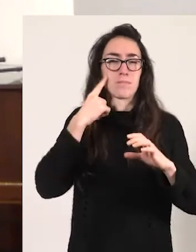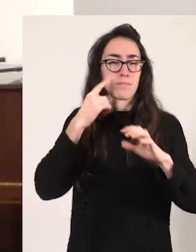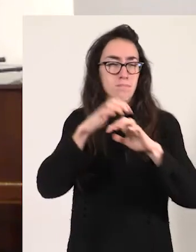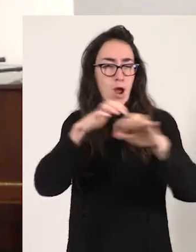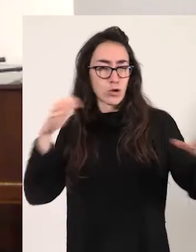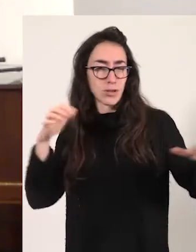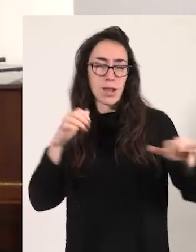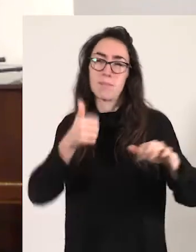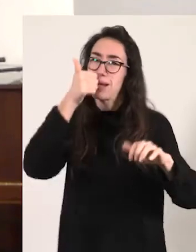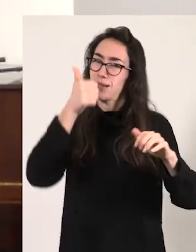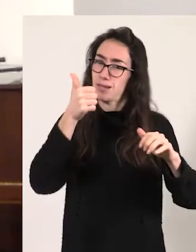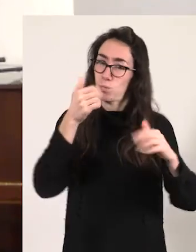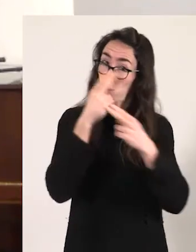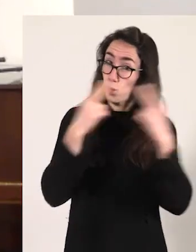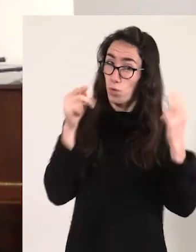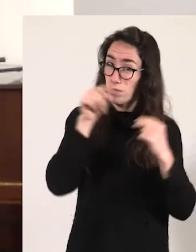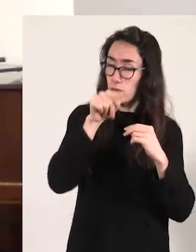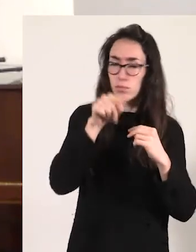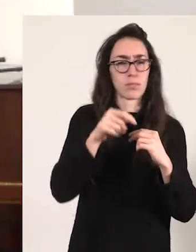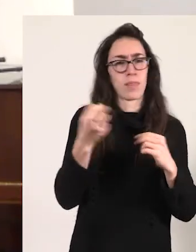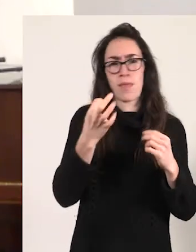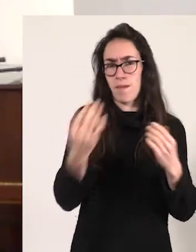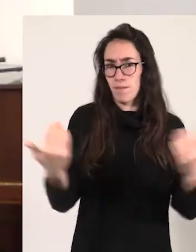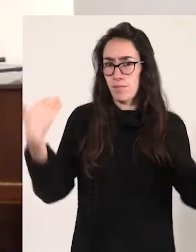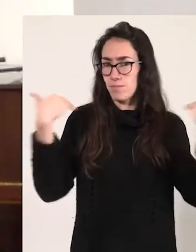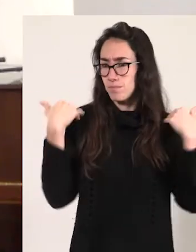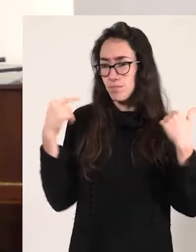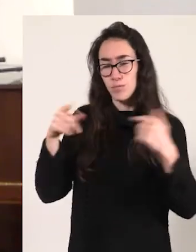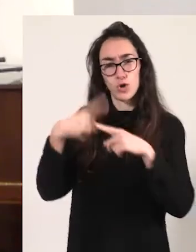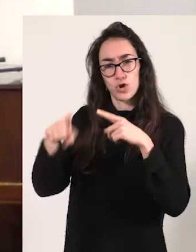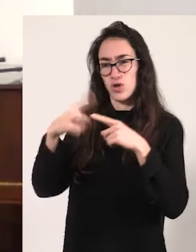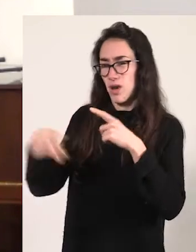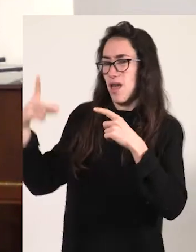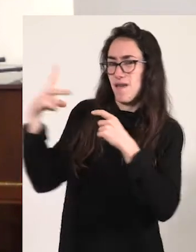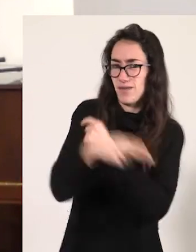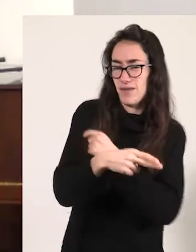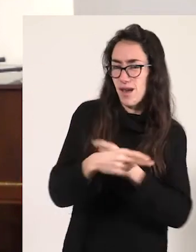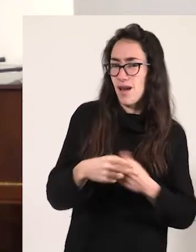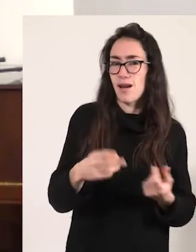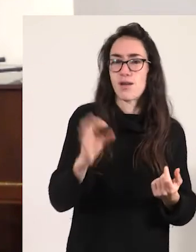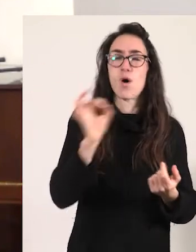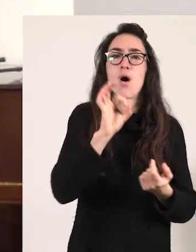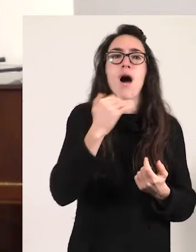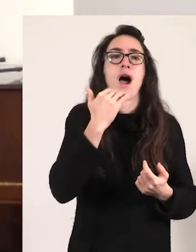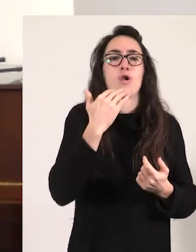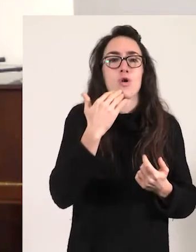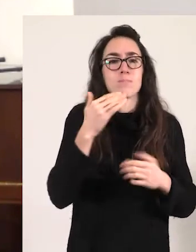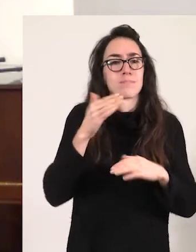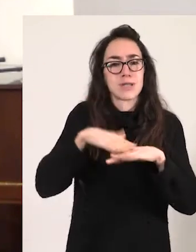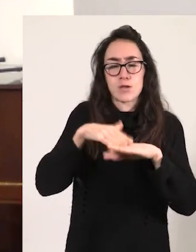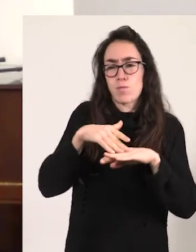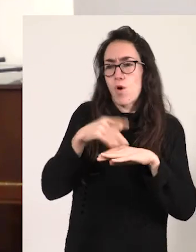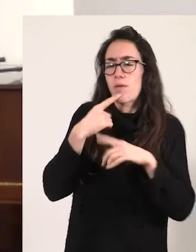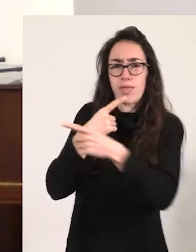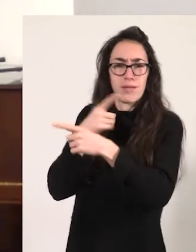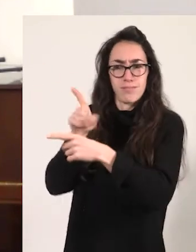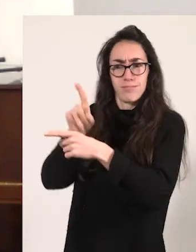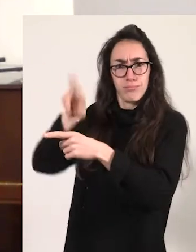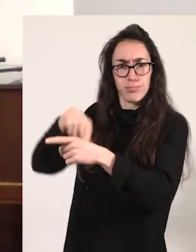mayoritarios, los generalistas, especialmente los públicos, tienen la labor de evitar ese tipo de cosas o